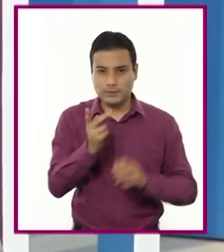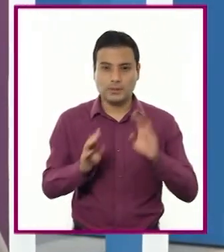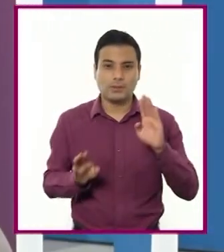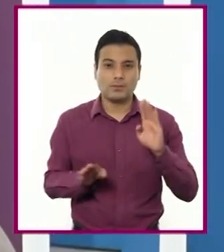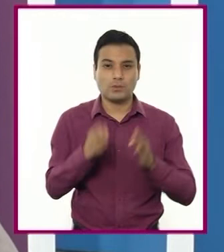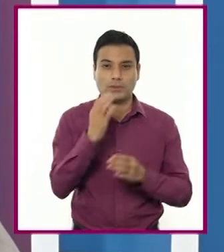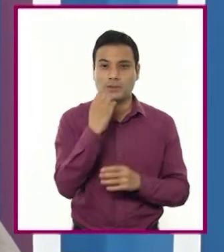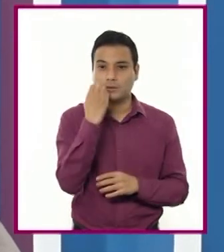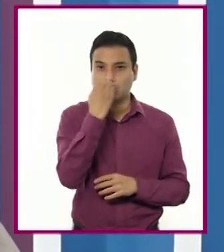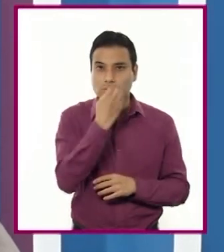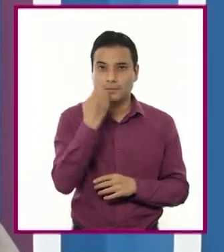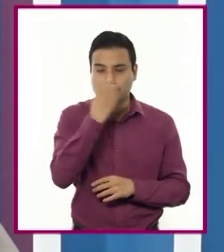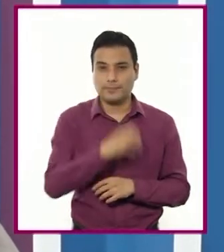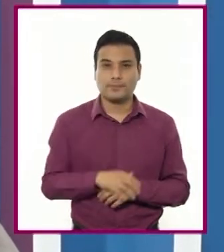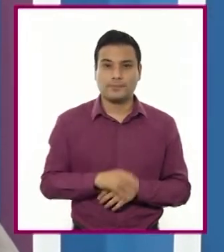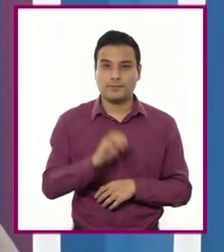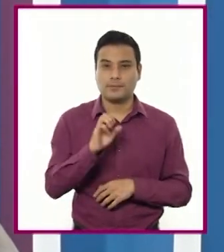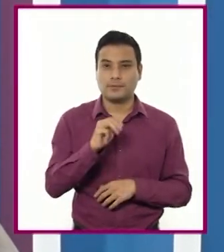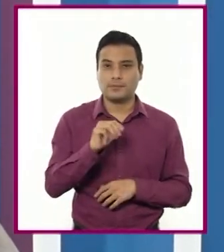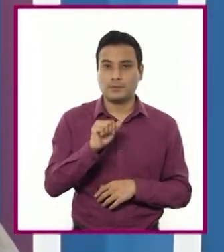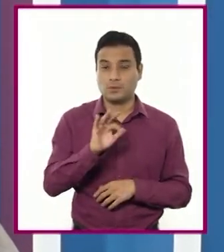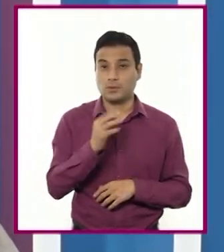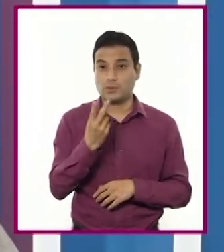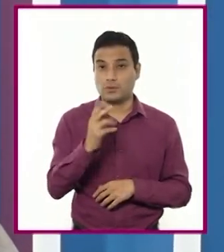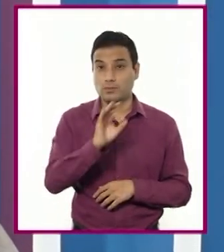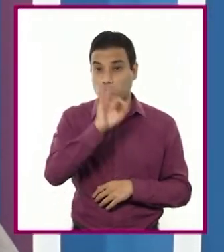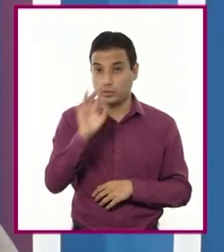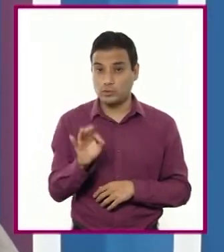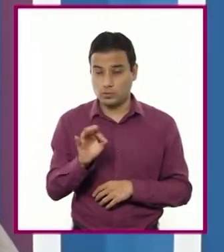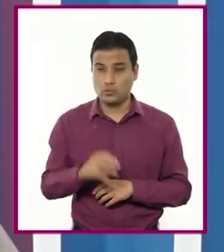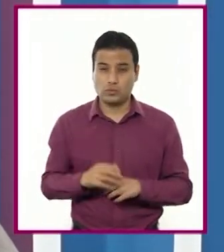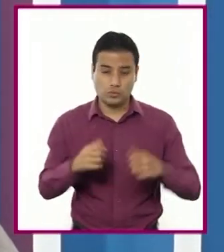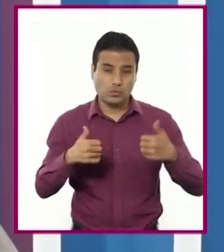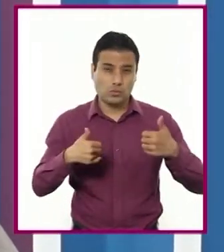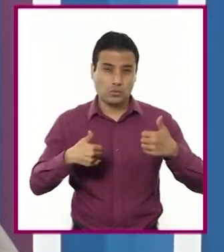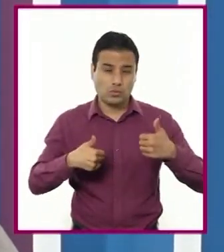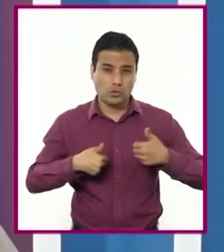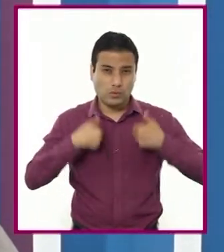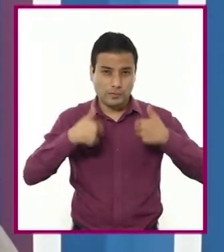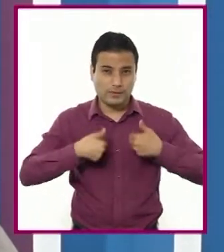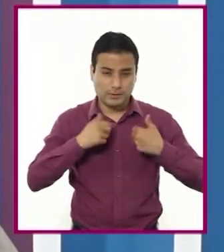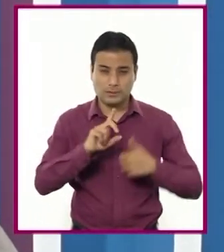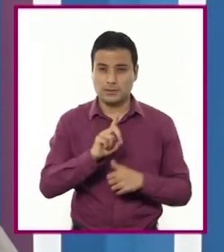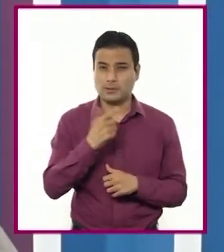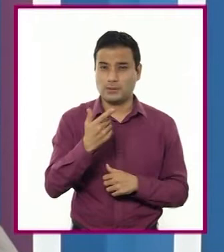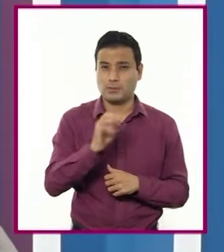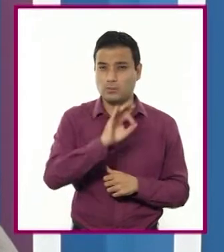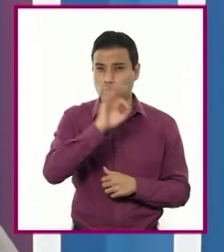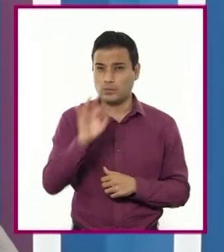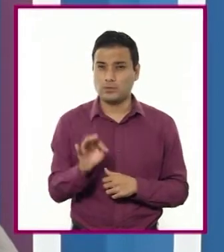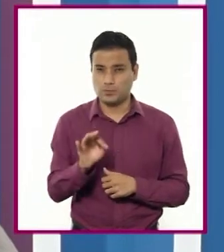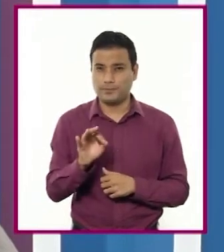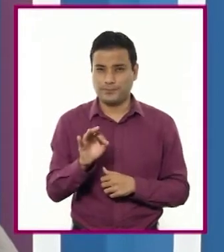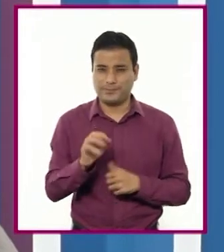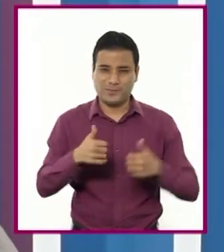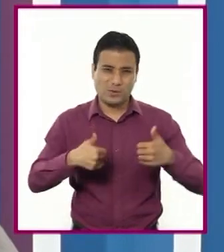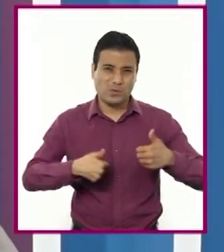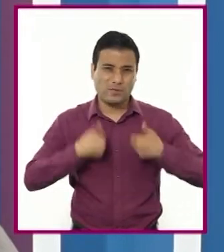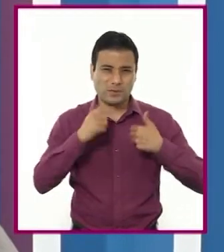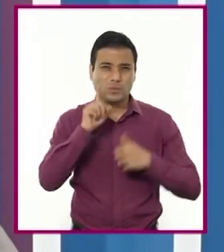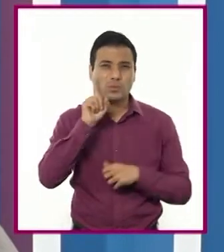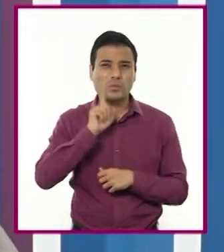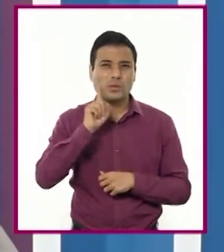Escolar, la EMSE, un 42% de los adolescentes y un 37% de las